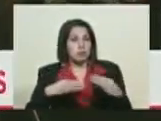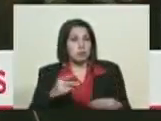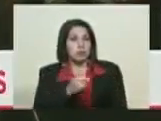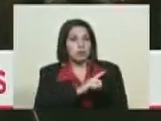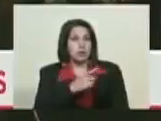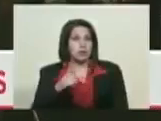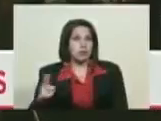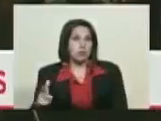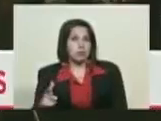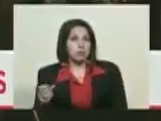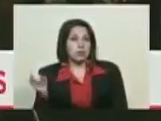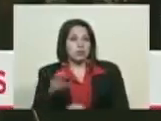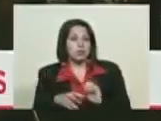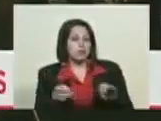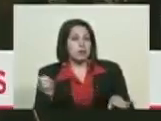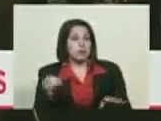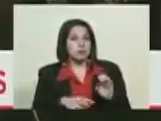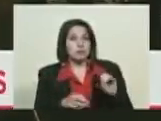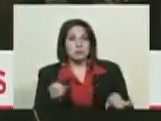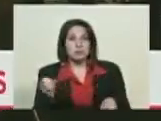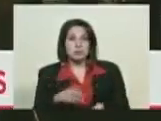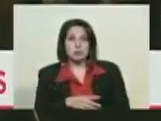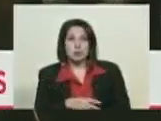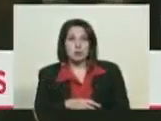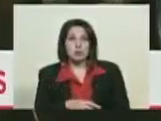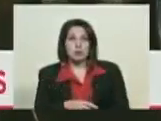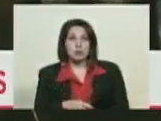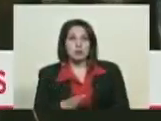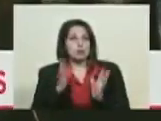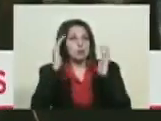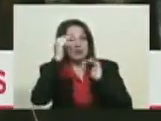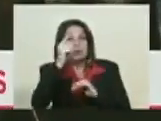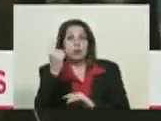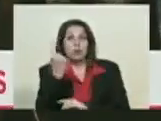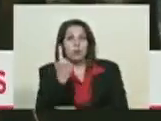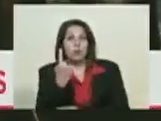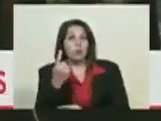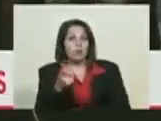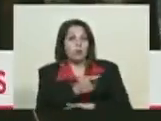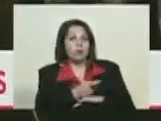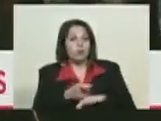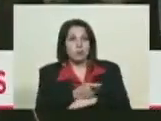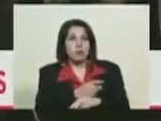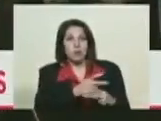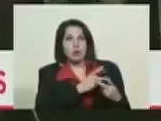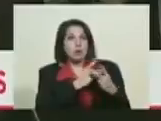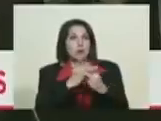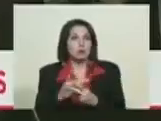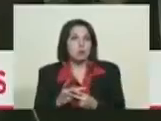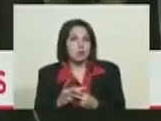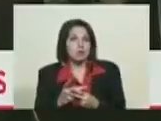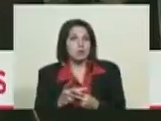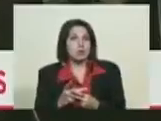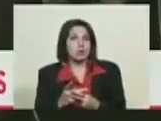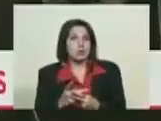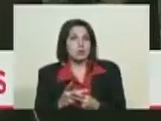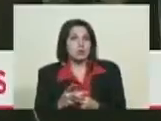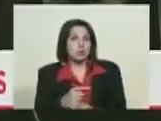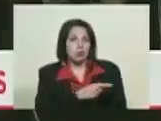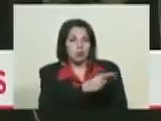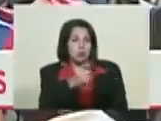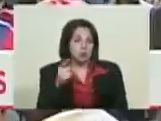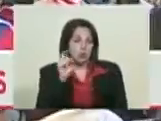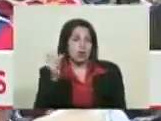de basura, para atender los problemas del pueblo. Un solo gobierno, una sola voluntad. ¿Ustedes están de